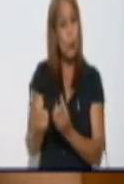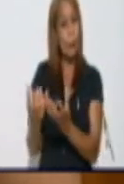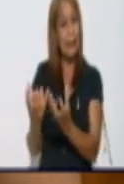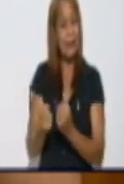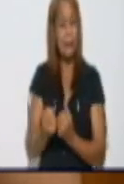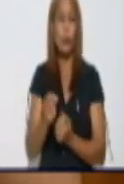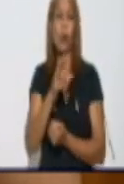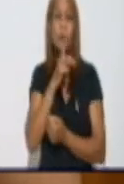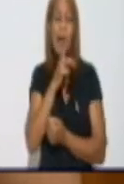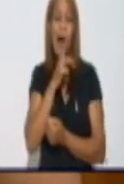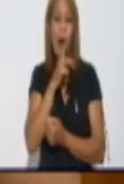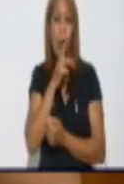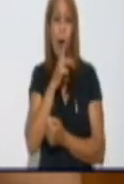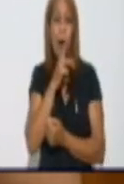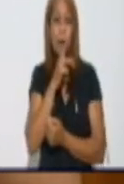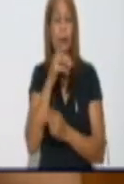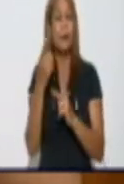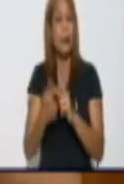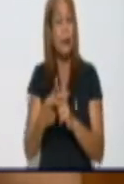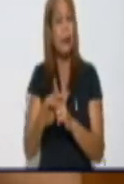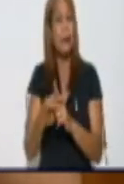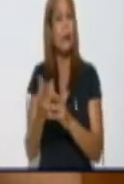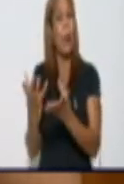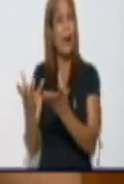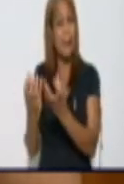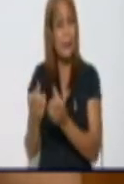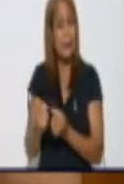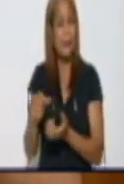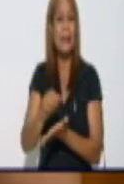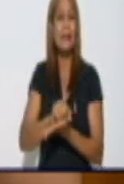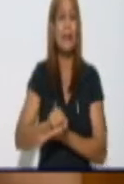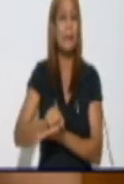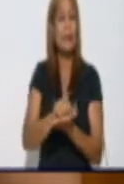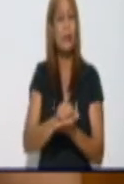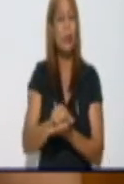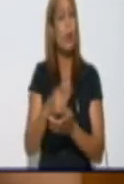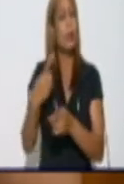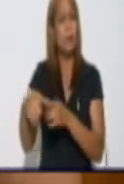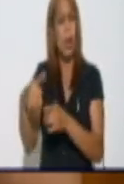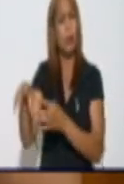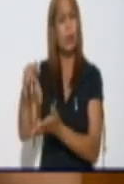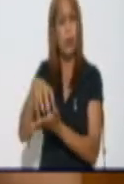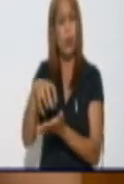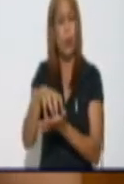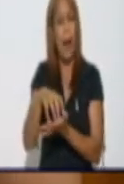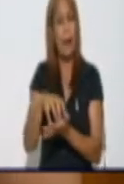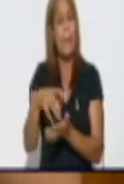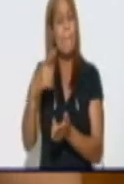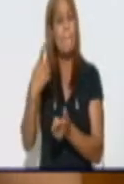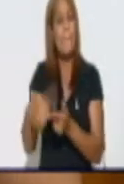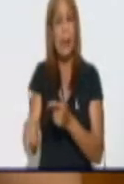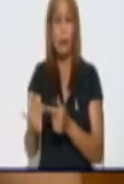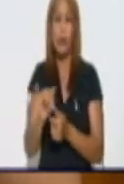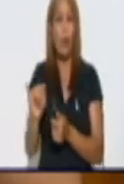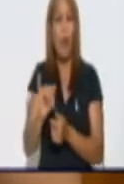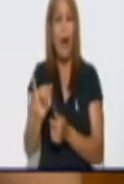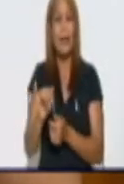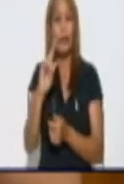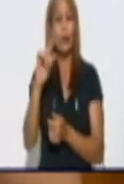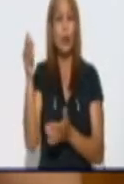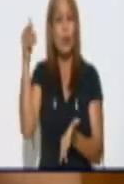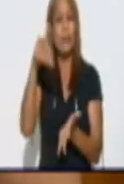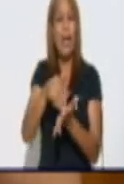que él recibe servicio también por la estación de bombeo de la hacienda, pero no le llega a la